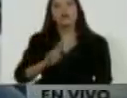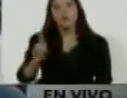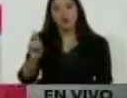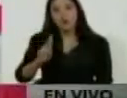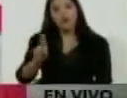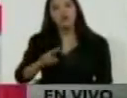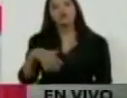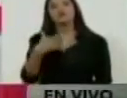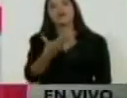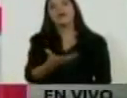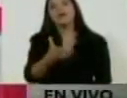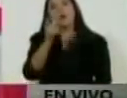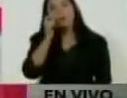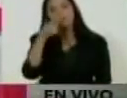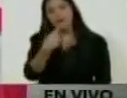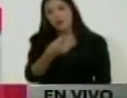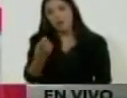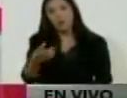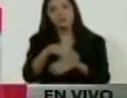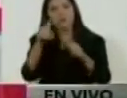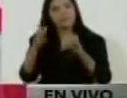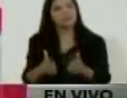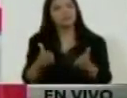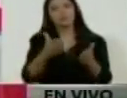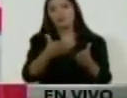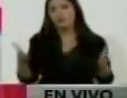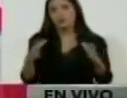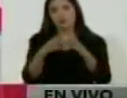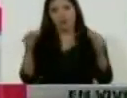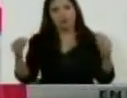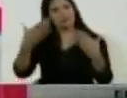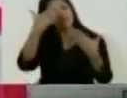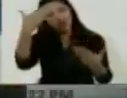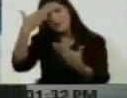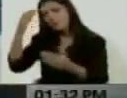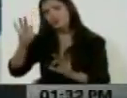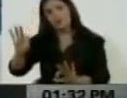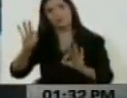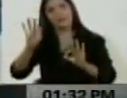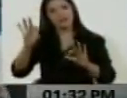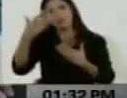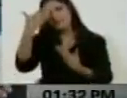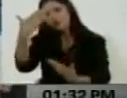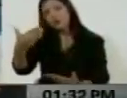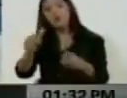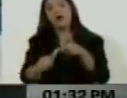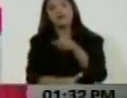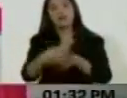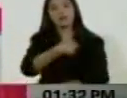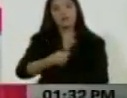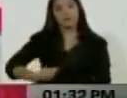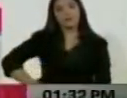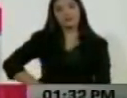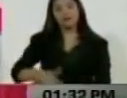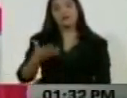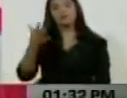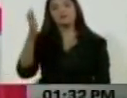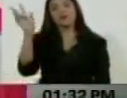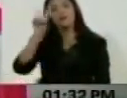Ricardo Menéndez. Ministros, ministras, un saludo especial al vicepresidente ejecutivo